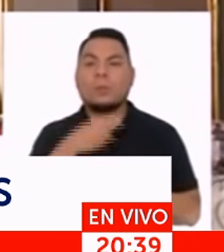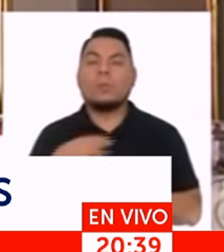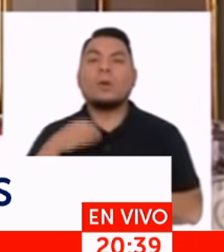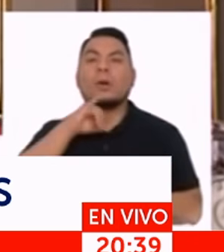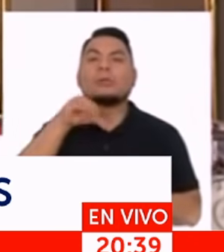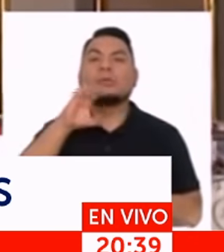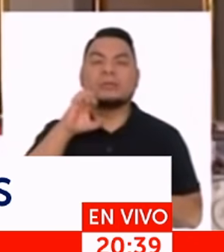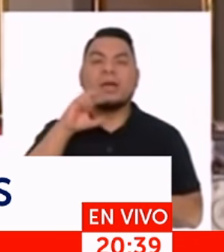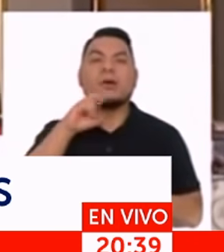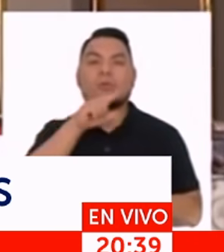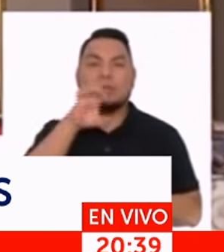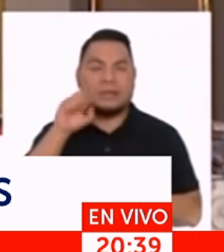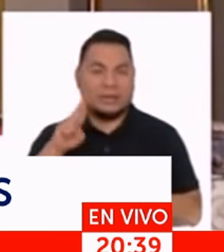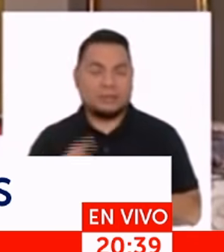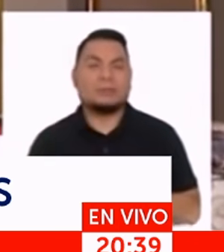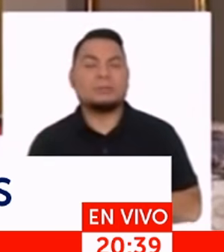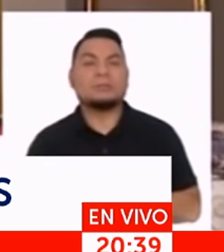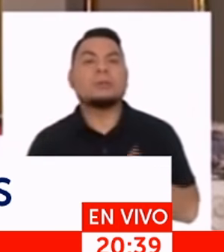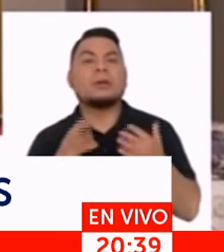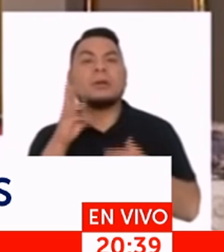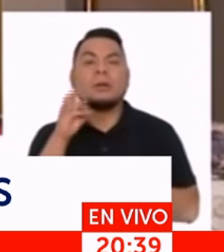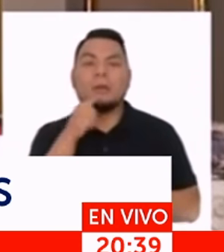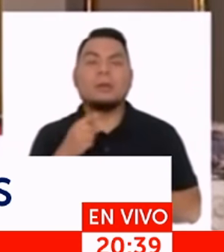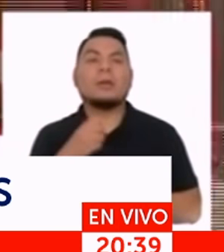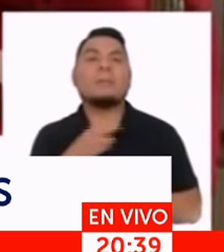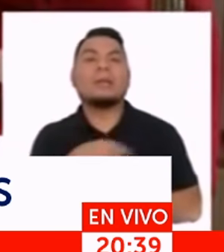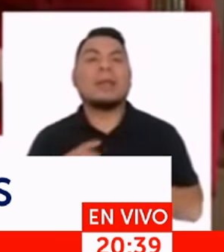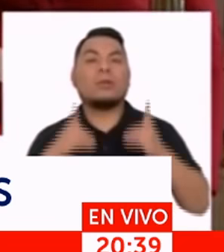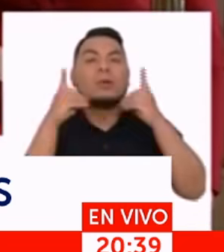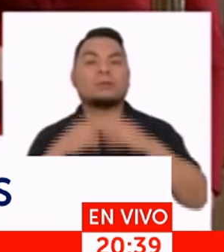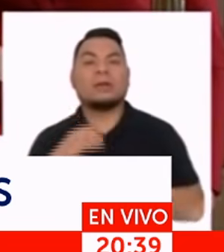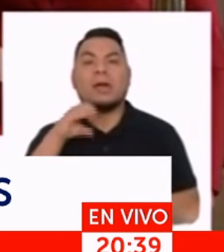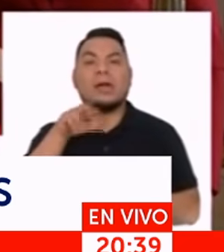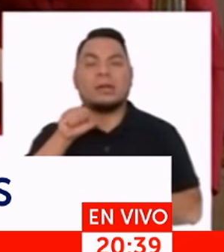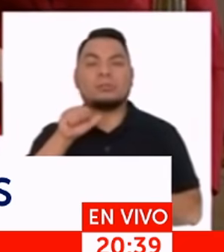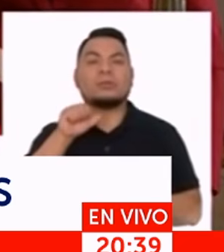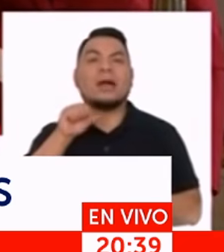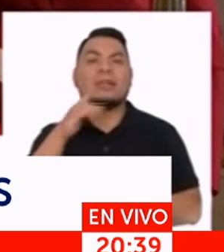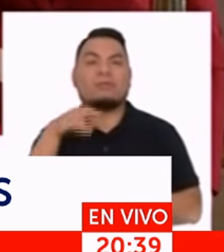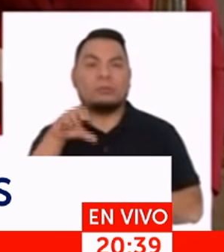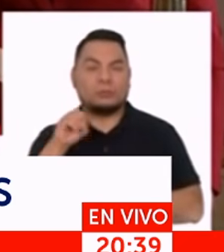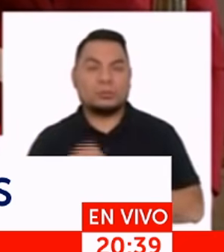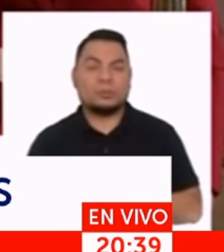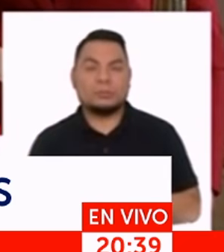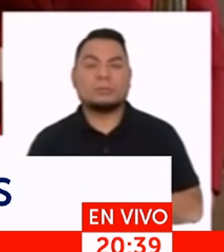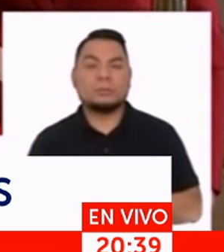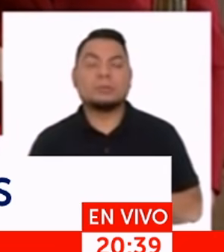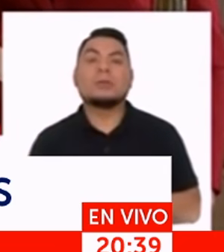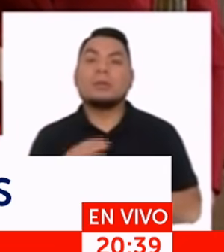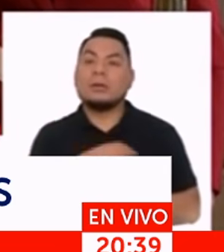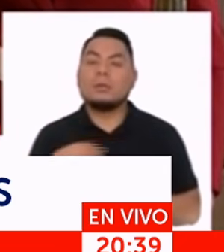Ministros, Mirta Vázquez. El presidente de la República ya se retira del Salón Dorado para